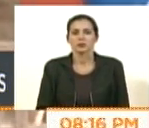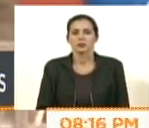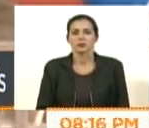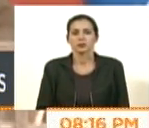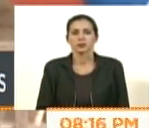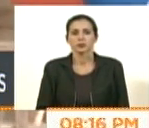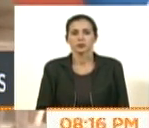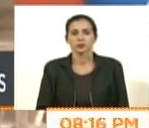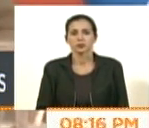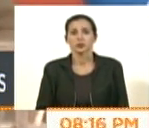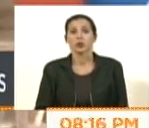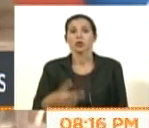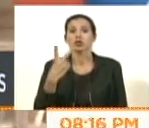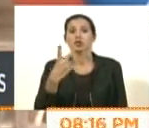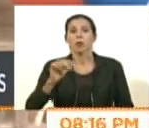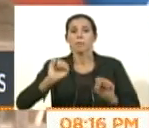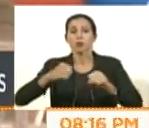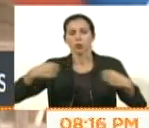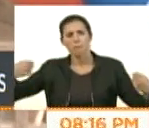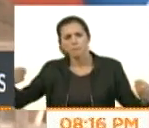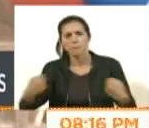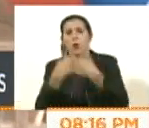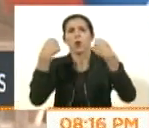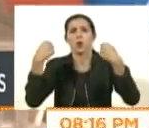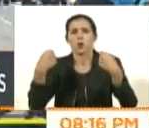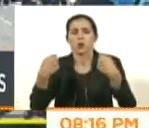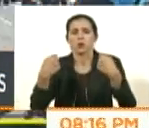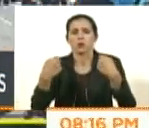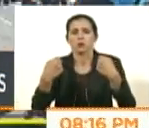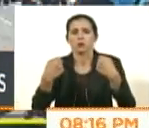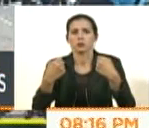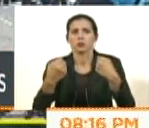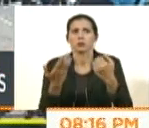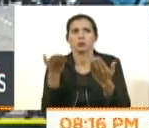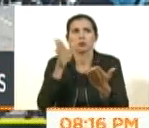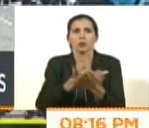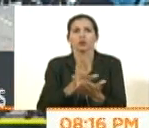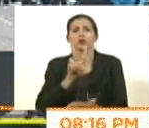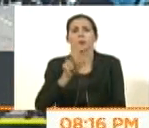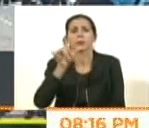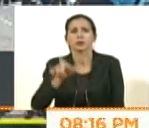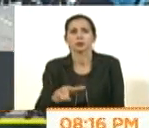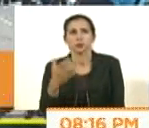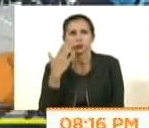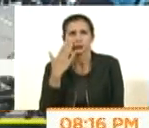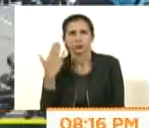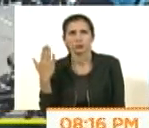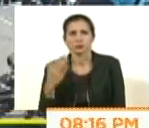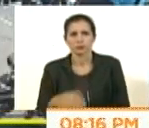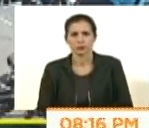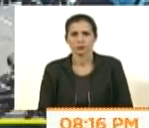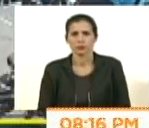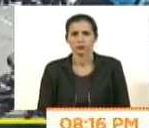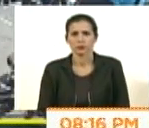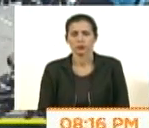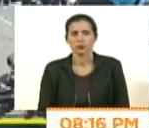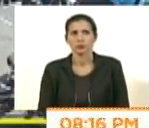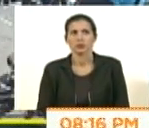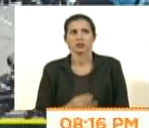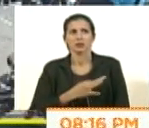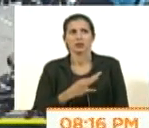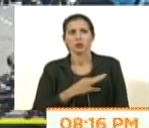entre dos motocicletas y lamentablemente fallecieron 2 personas. El señor